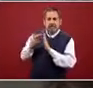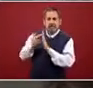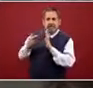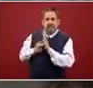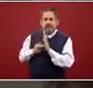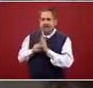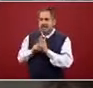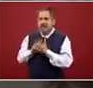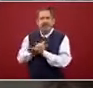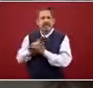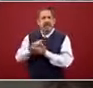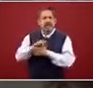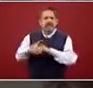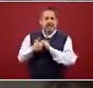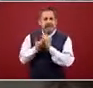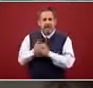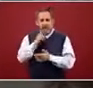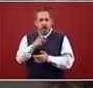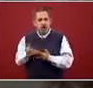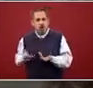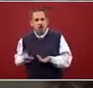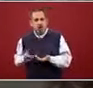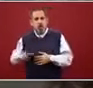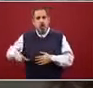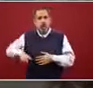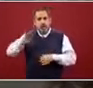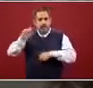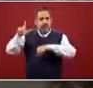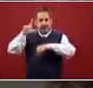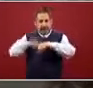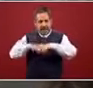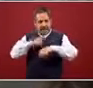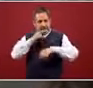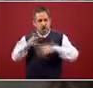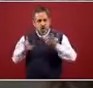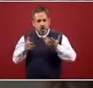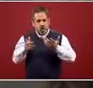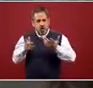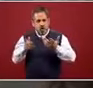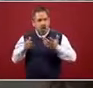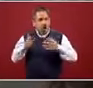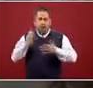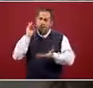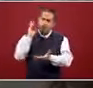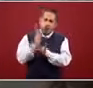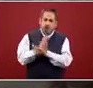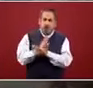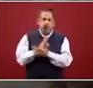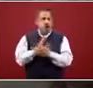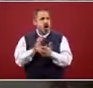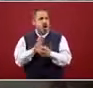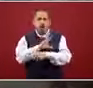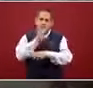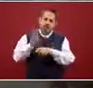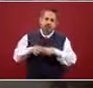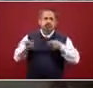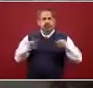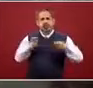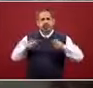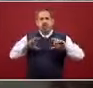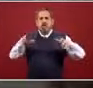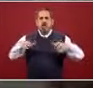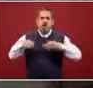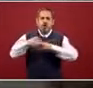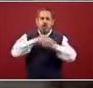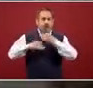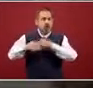de higiene y sanidad? ¿No sería mejor que el gobierno federal tomara una medida en general y que los